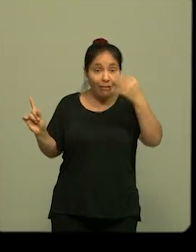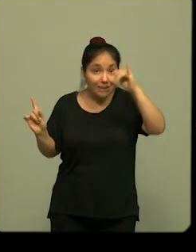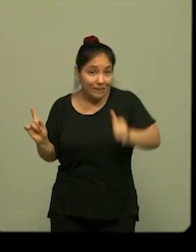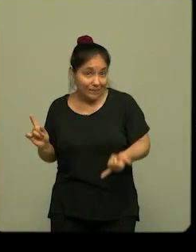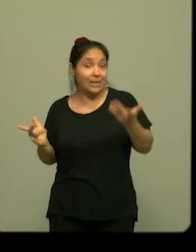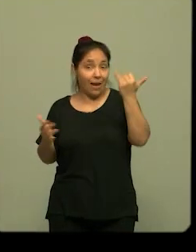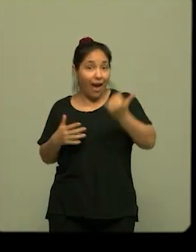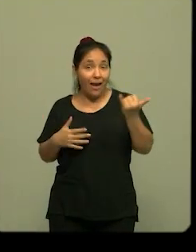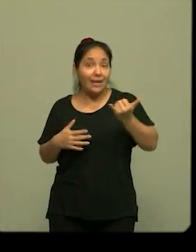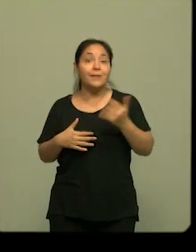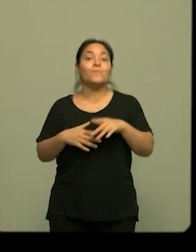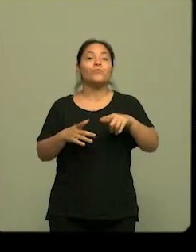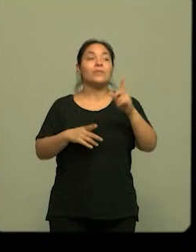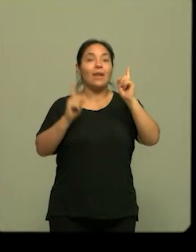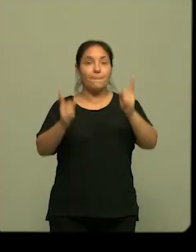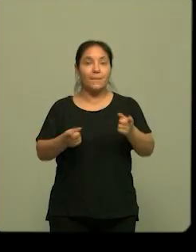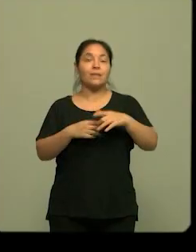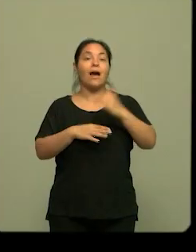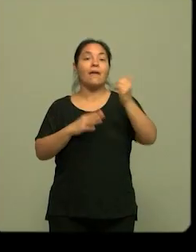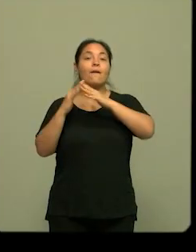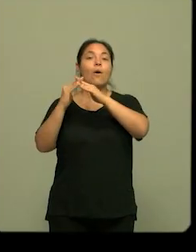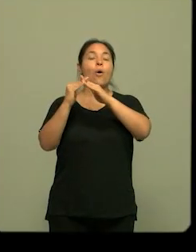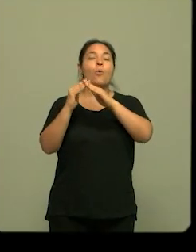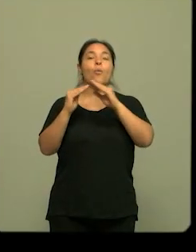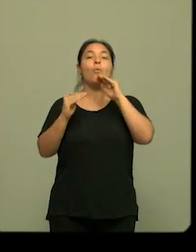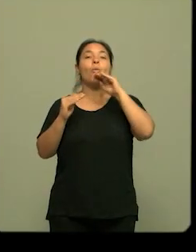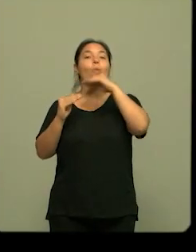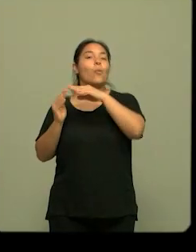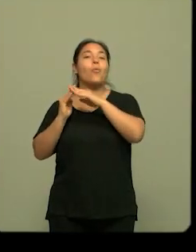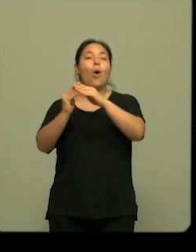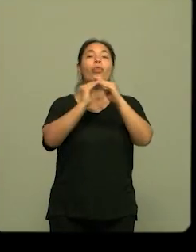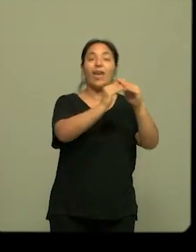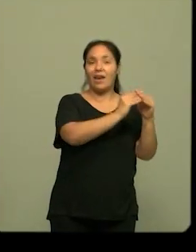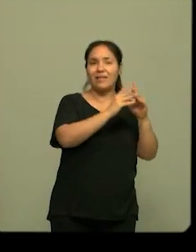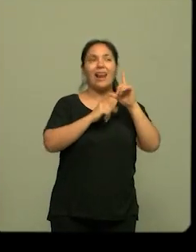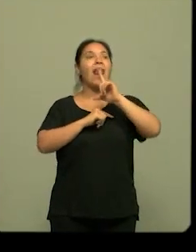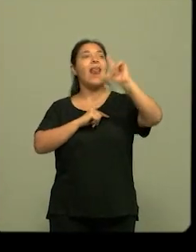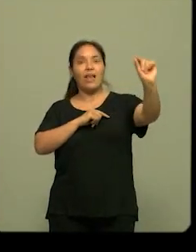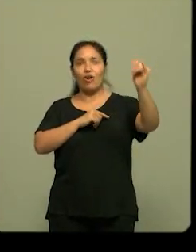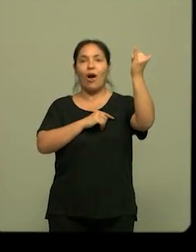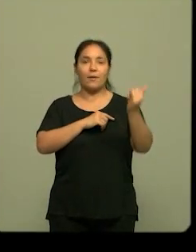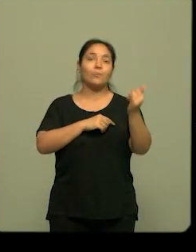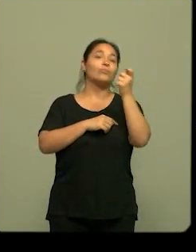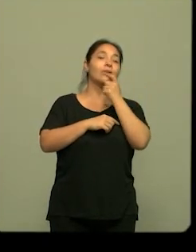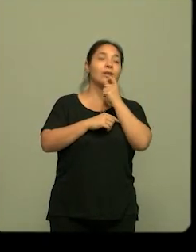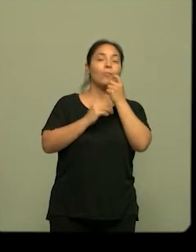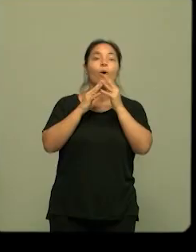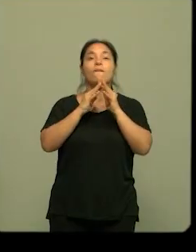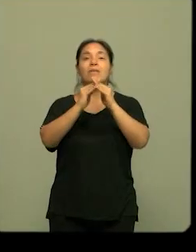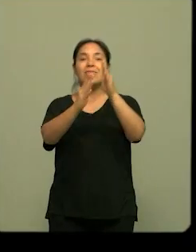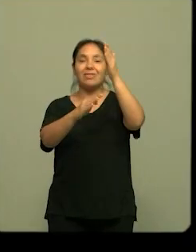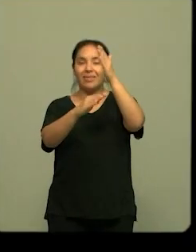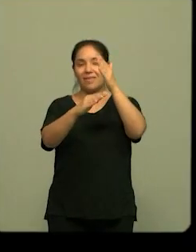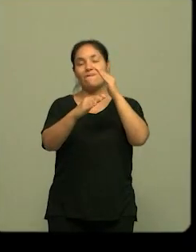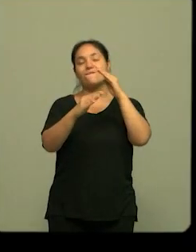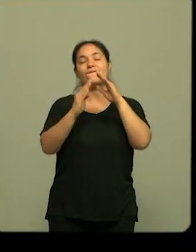ver algunas fiestas electrónicas en bodegas que están aisladas o en algunos lugares que son mitad bodega, mitad hospedaje y que